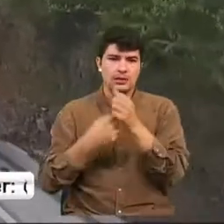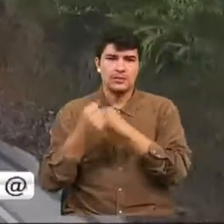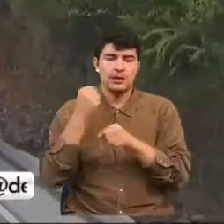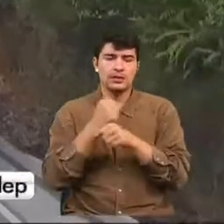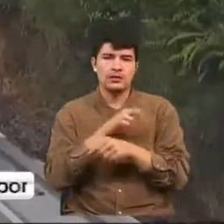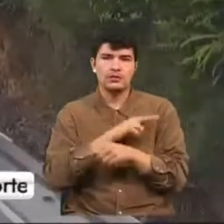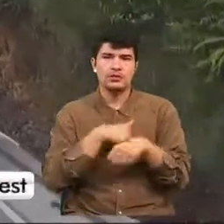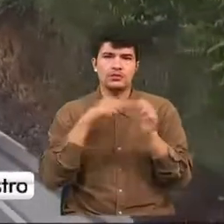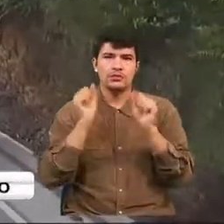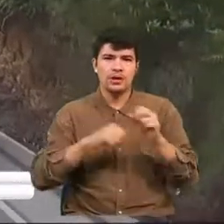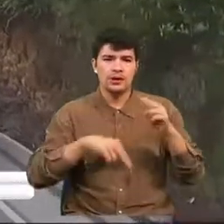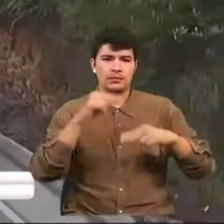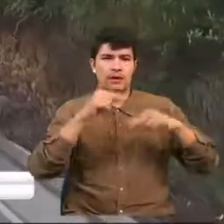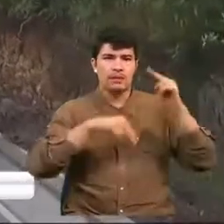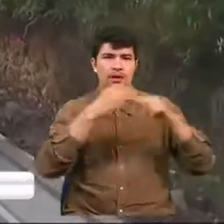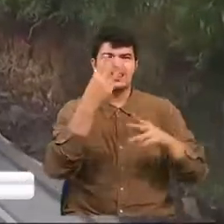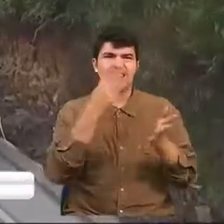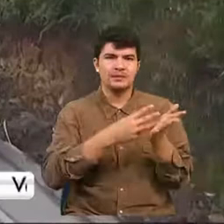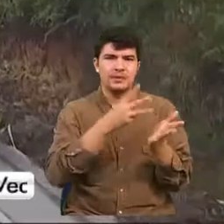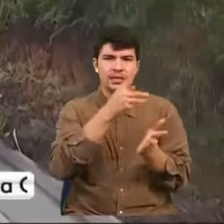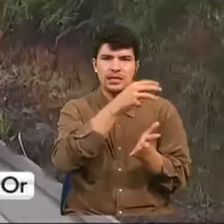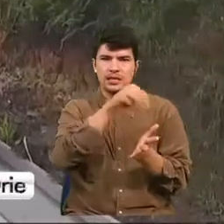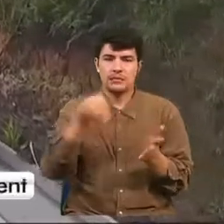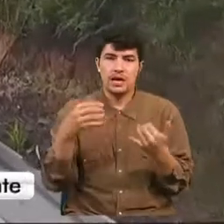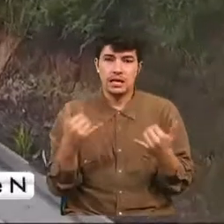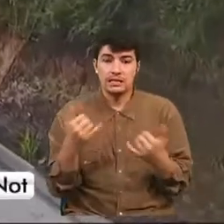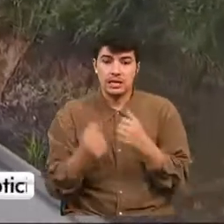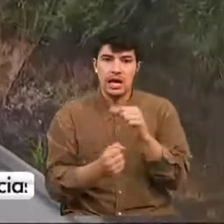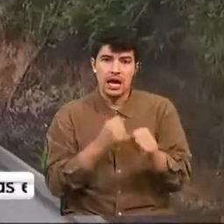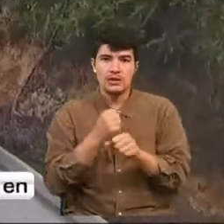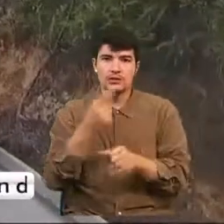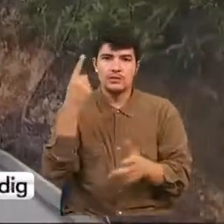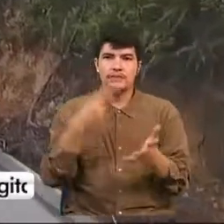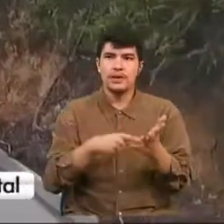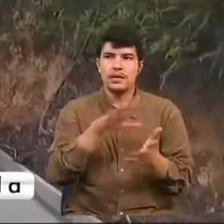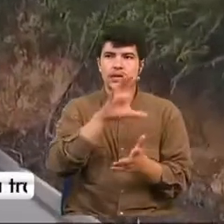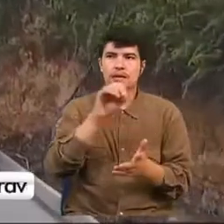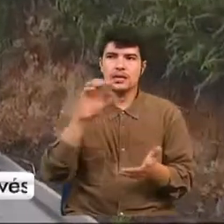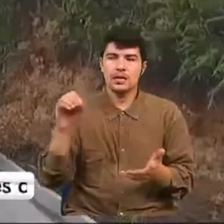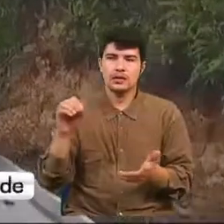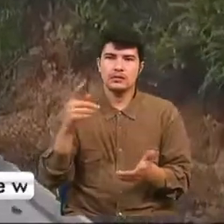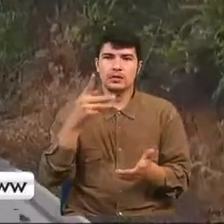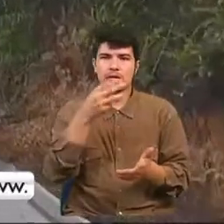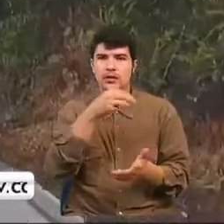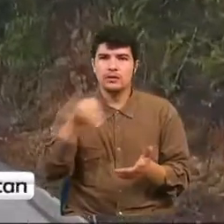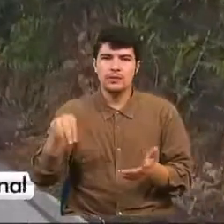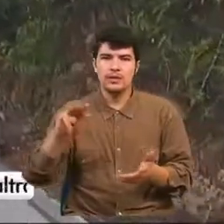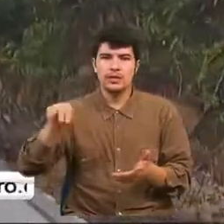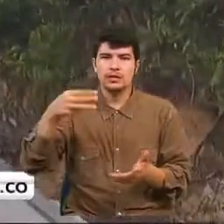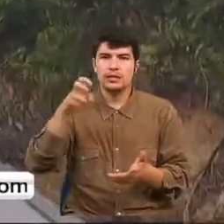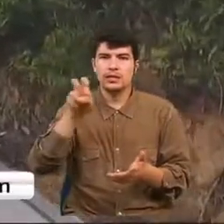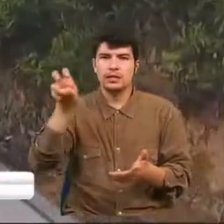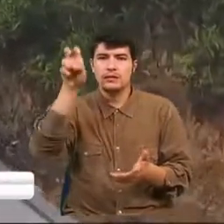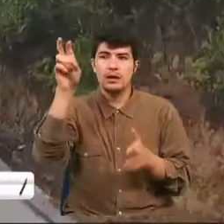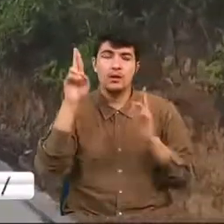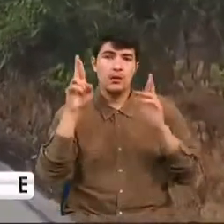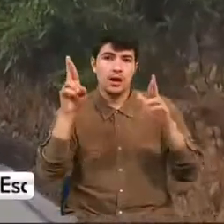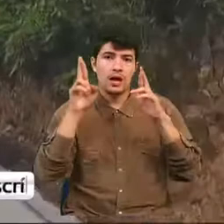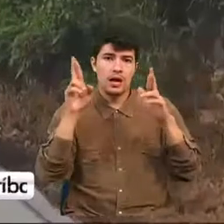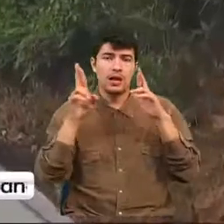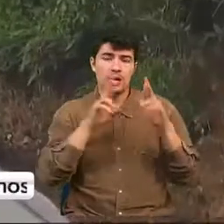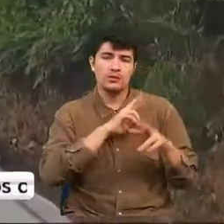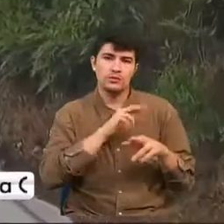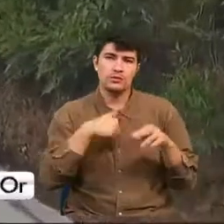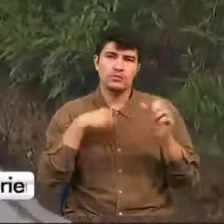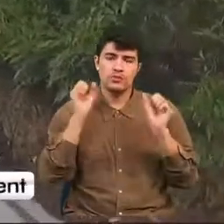cubrir cerca de 3.000, este año ya vamos en 1.500 kilómetros de vías terciarias. Y la aspiración es que logremos